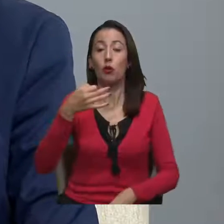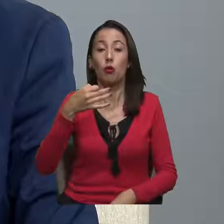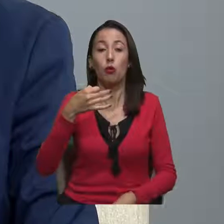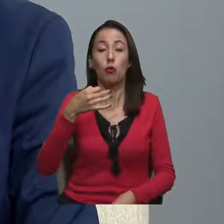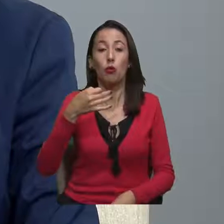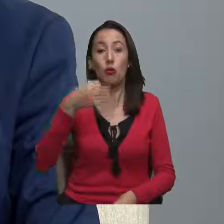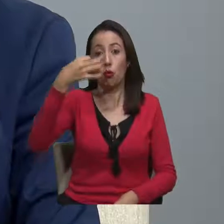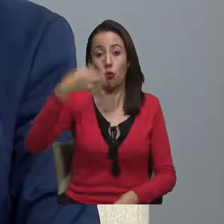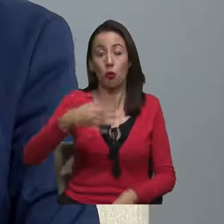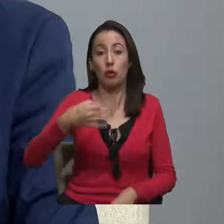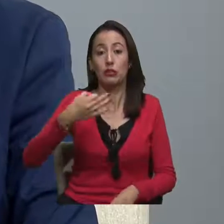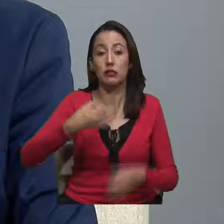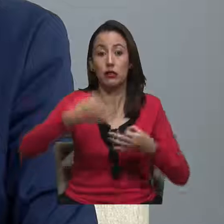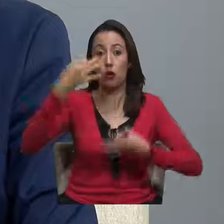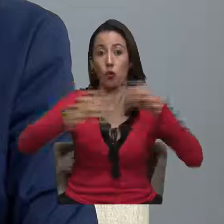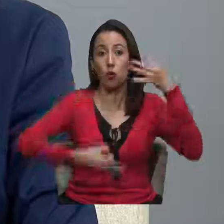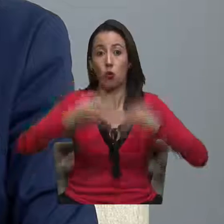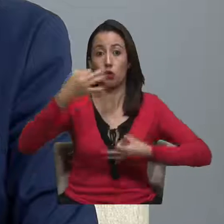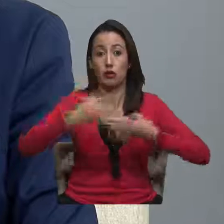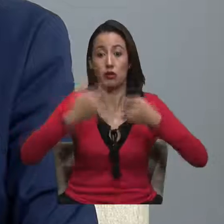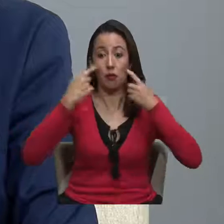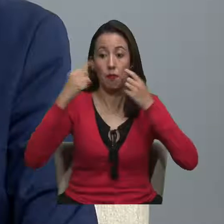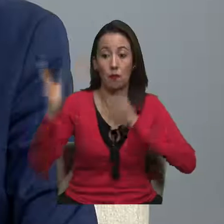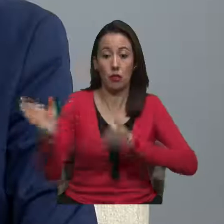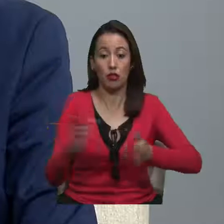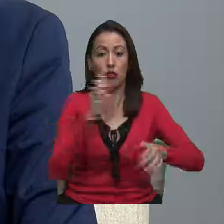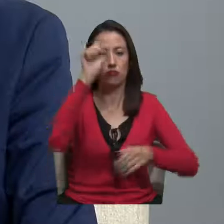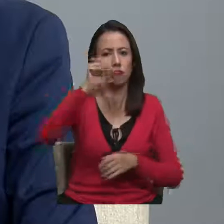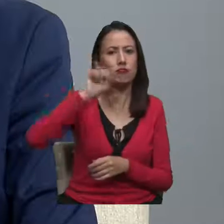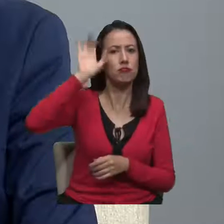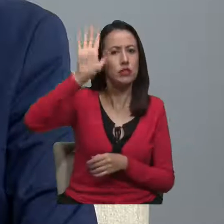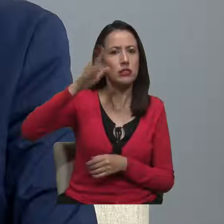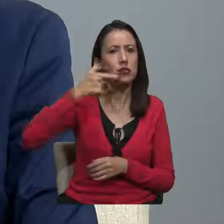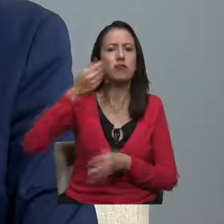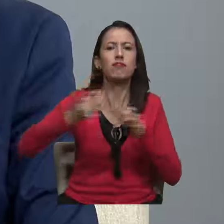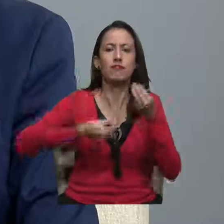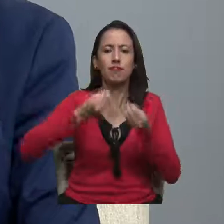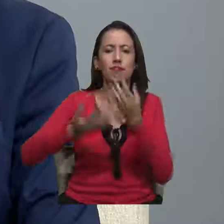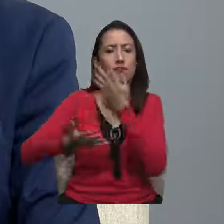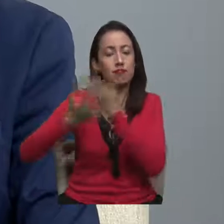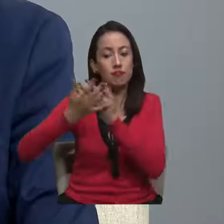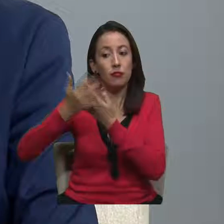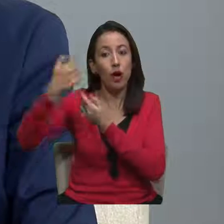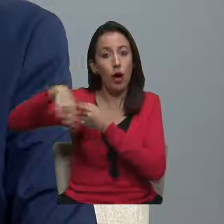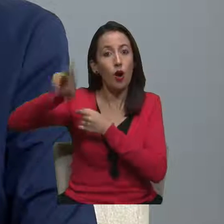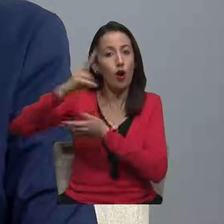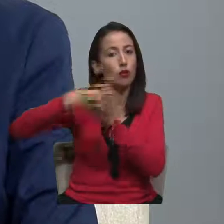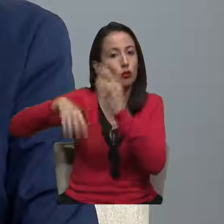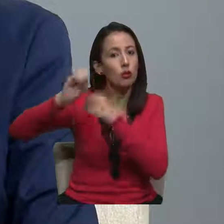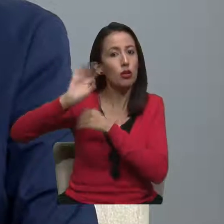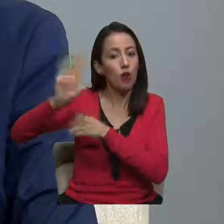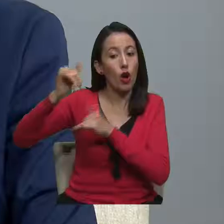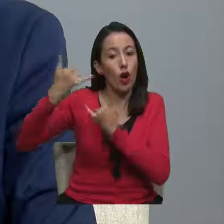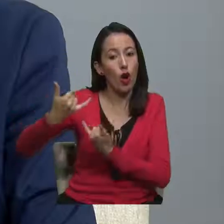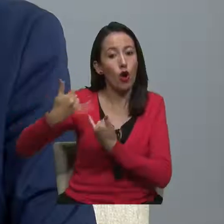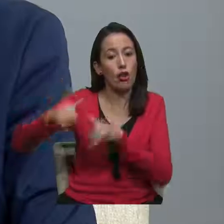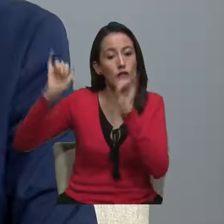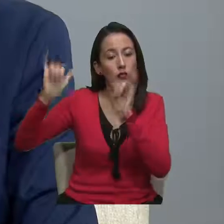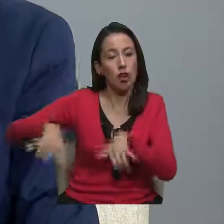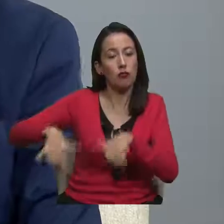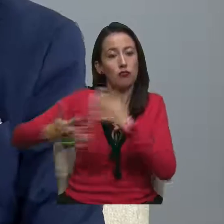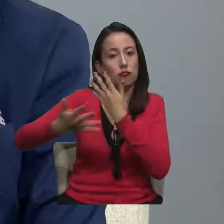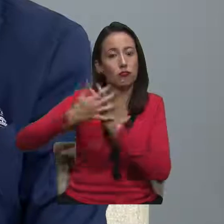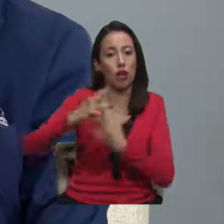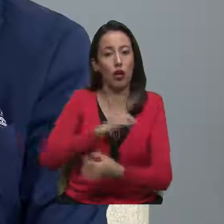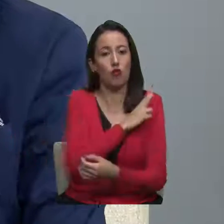sentencia y le mandan un vídeo y le dicen si tú no sentencias de tal forma yo le tengo a tu hijo a este momento que está saliendo de